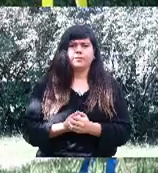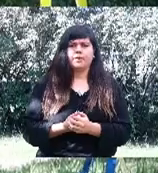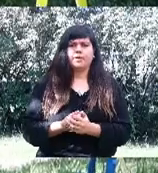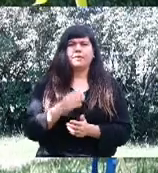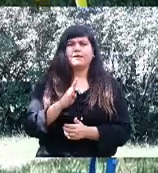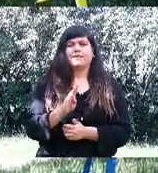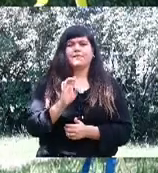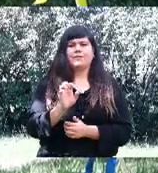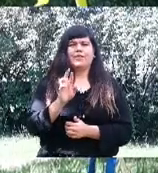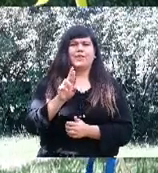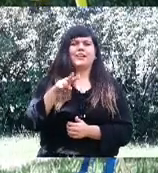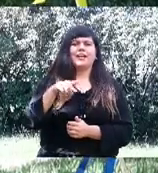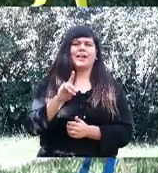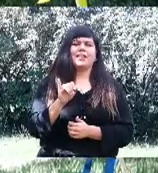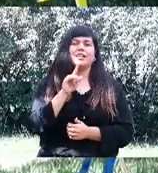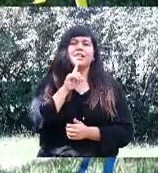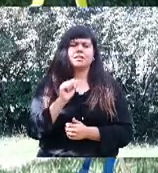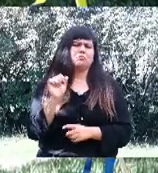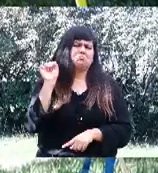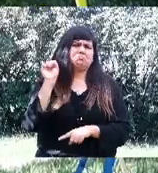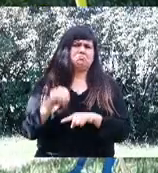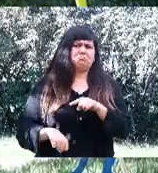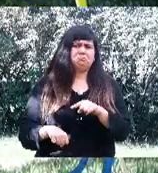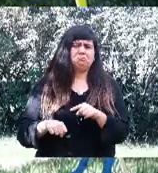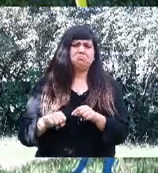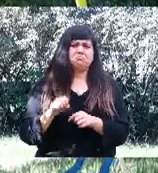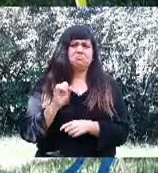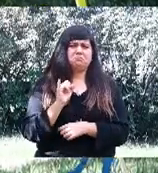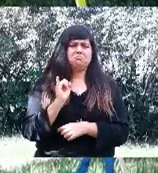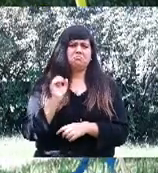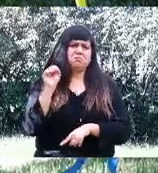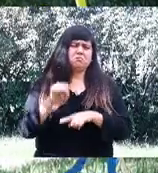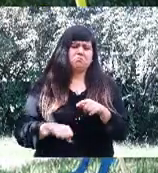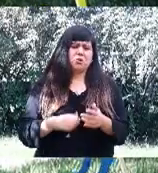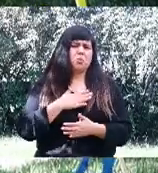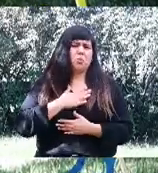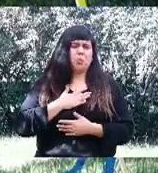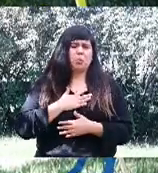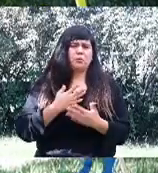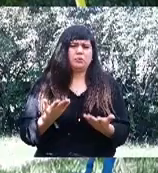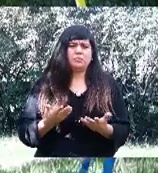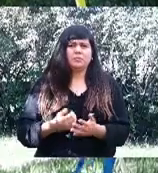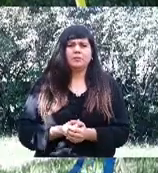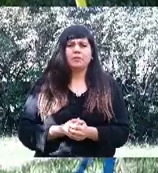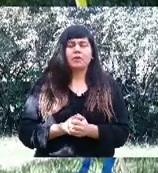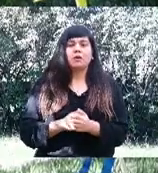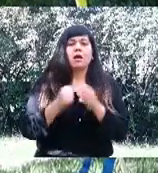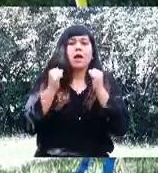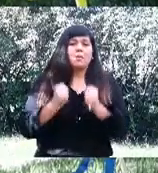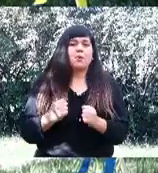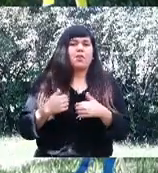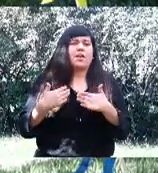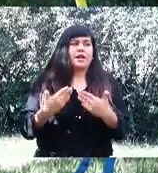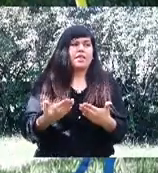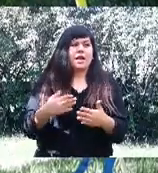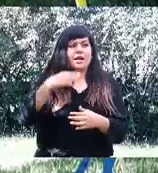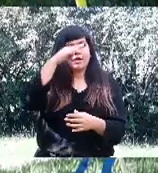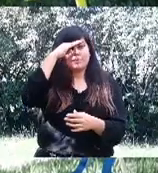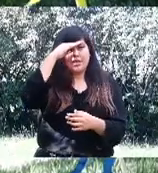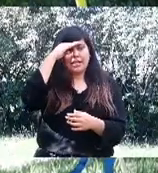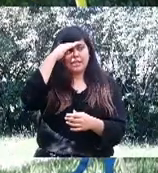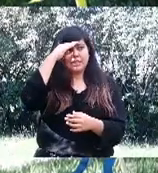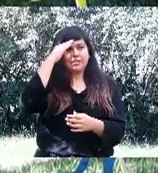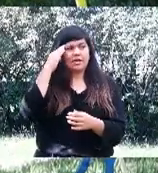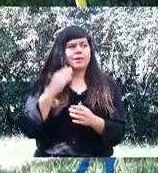a bernardita que accedió con con mucha eh con mucho gusto en el fondo a a poder entregarnos su experiencia y todo